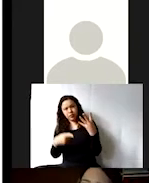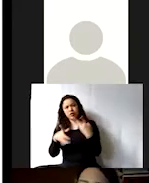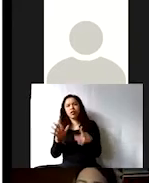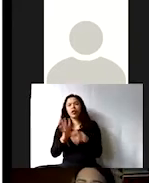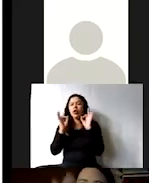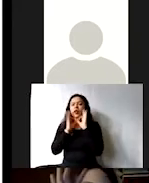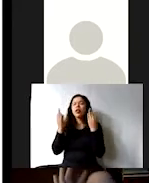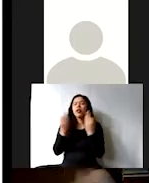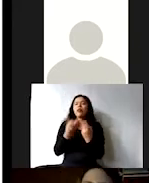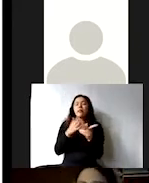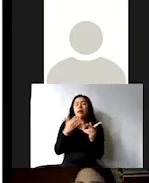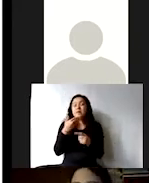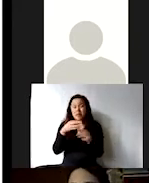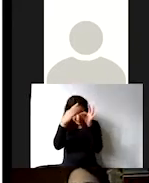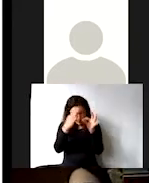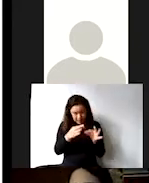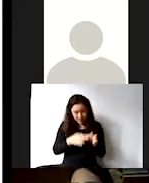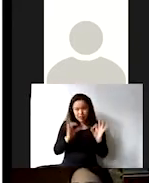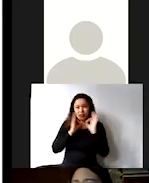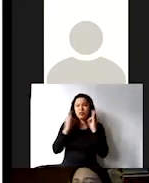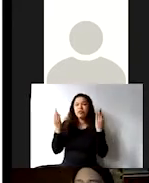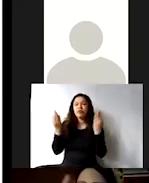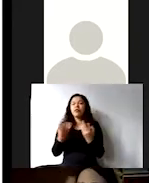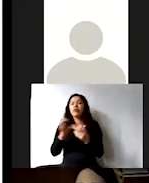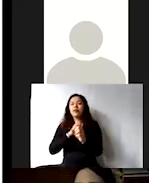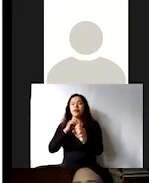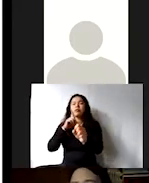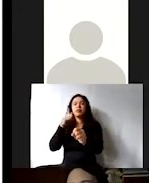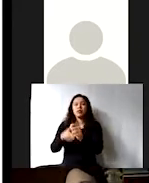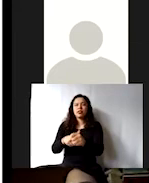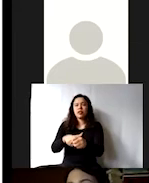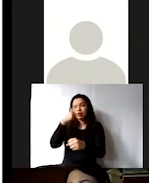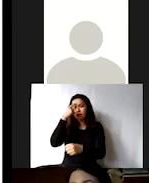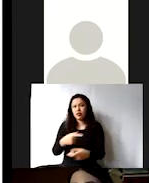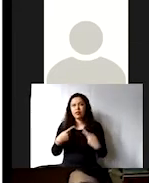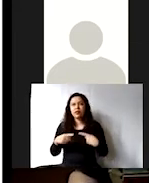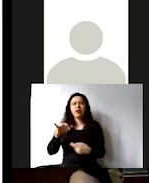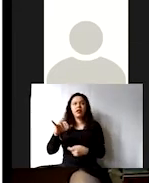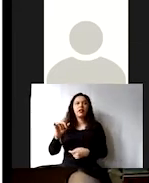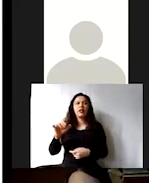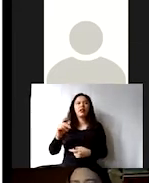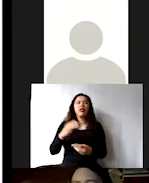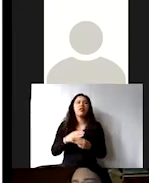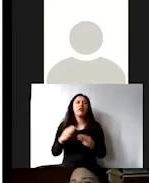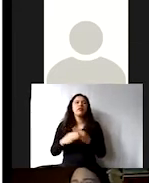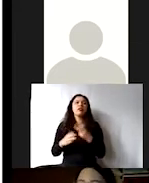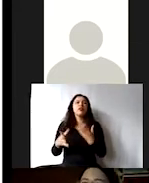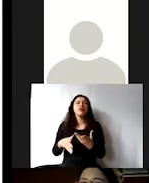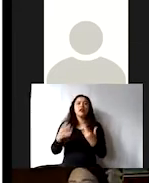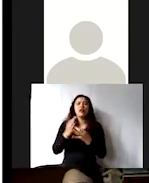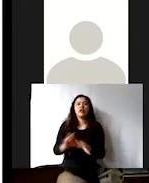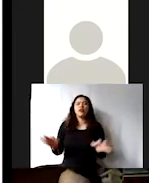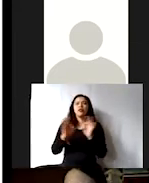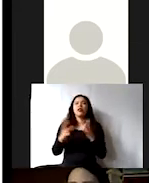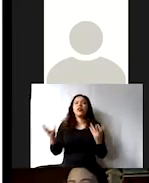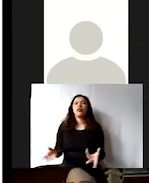muy exhaustiva, que hacen de manera muy específica para los que se tienen indicadores o herramientas o instrumentos clave y aquellos a los que se